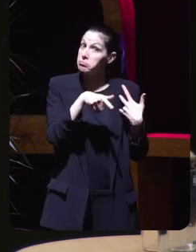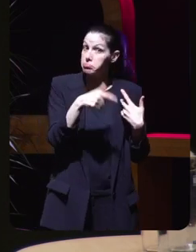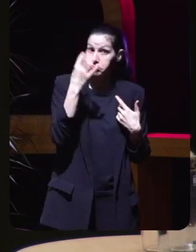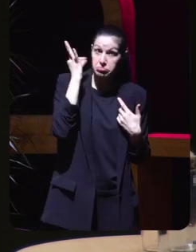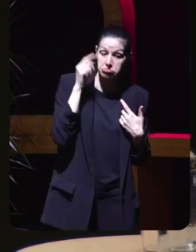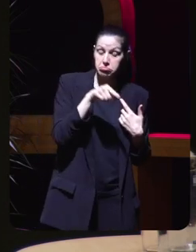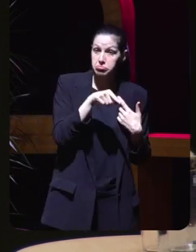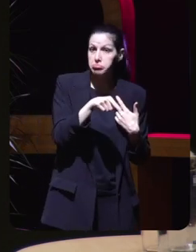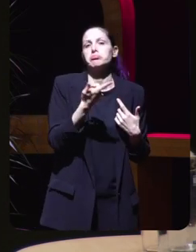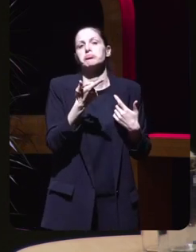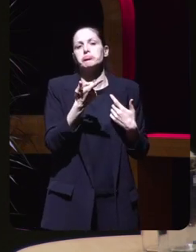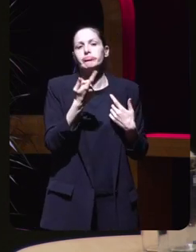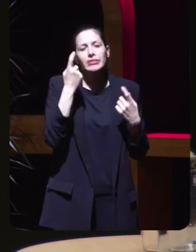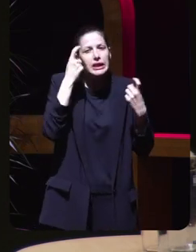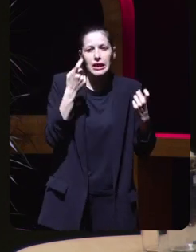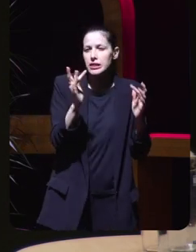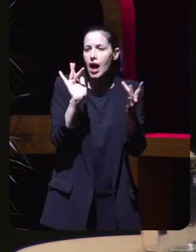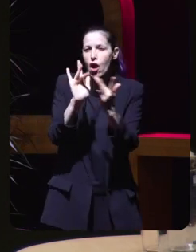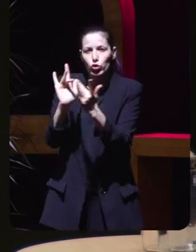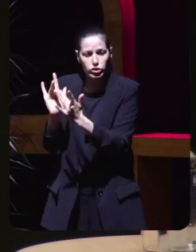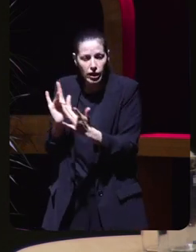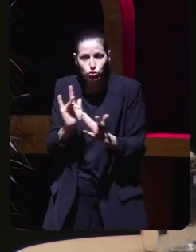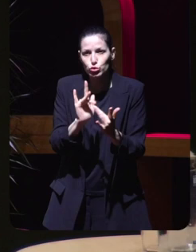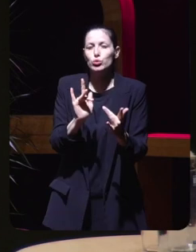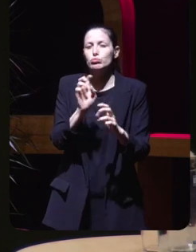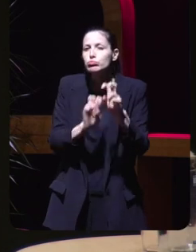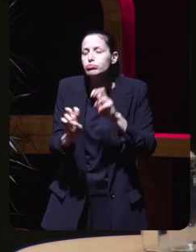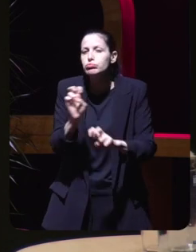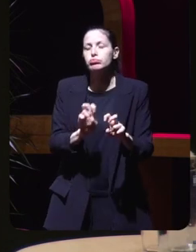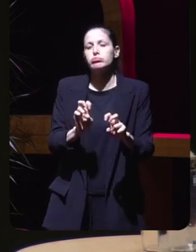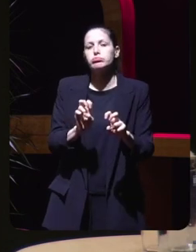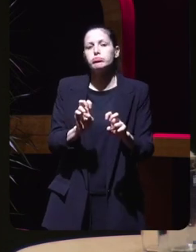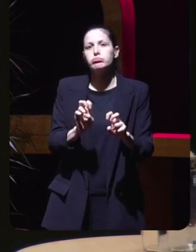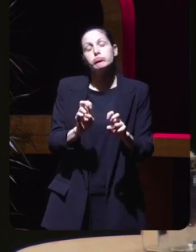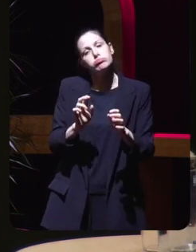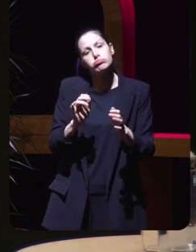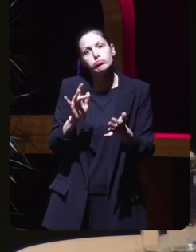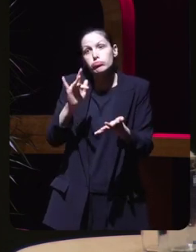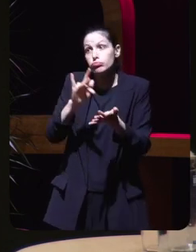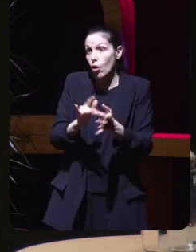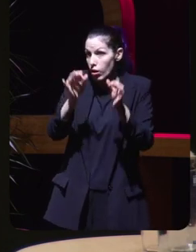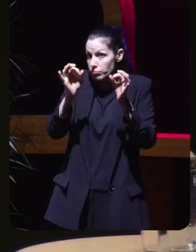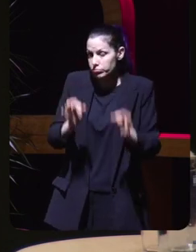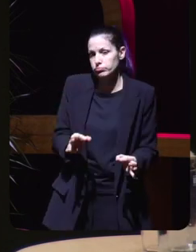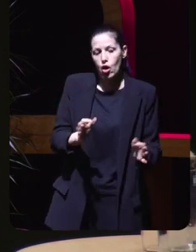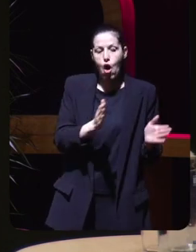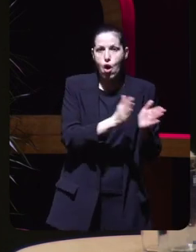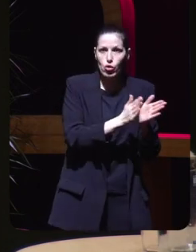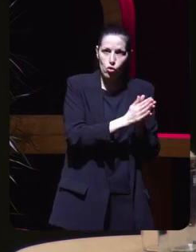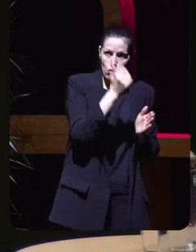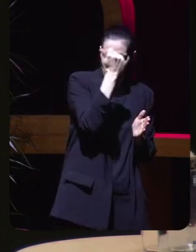pues estaban a procurado un contacto cuando llegó un momento pues de Pues un compañero fisos de con ese contacto no